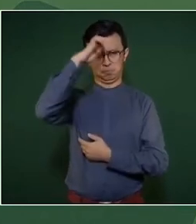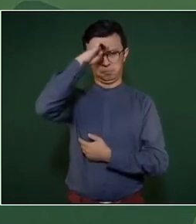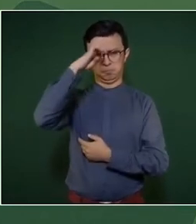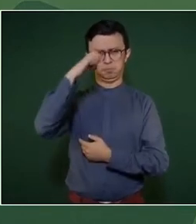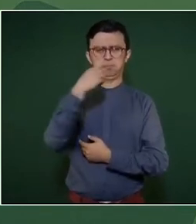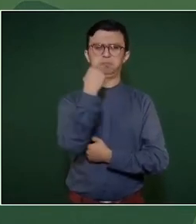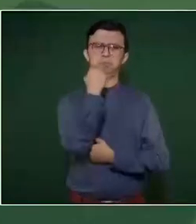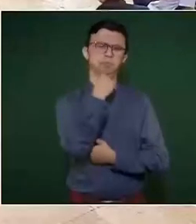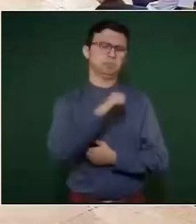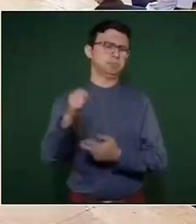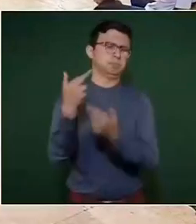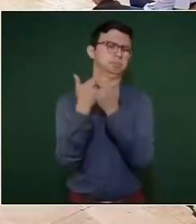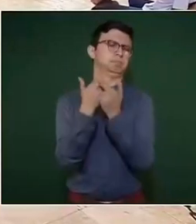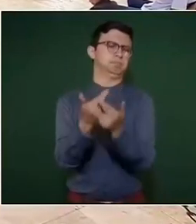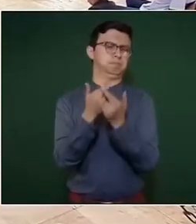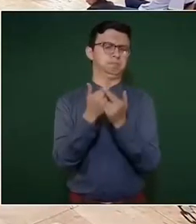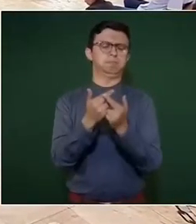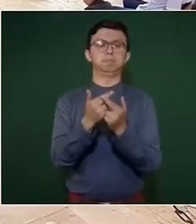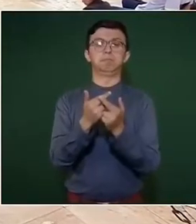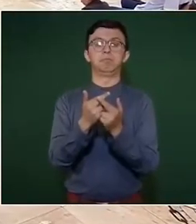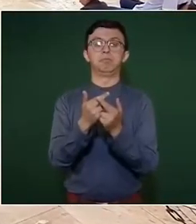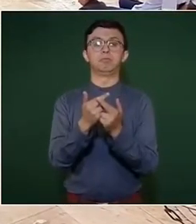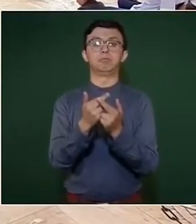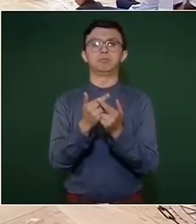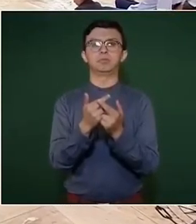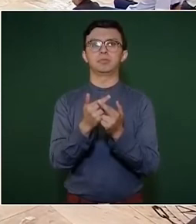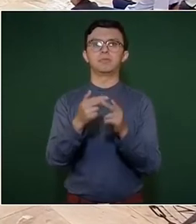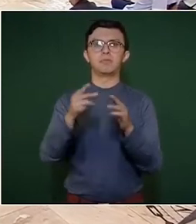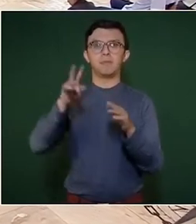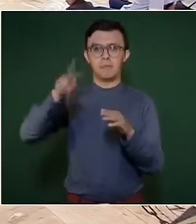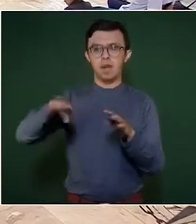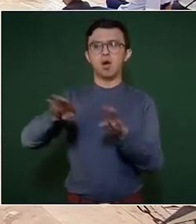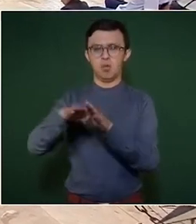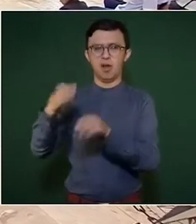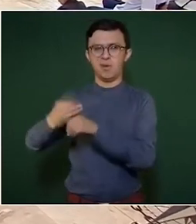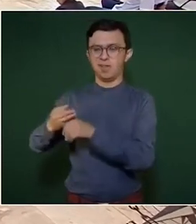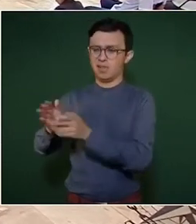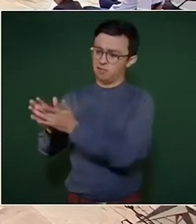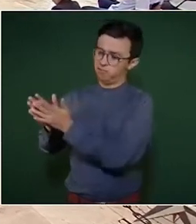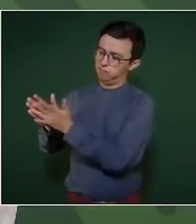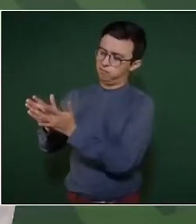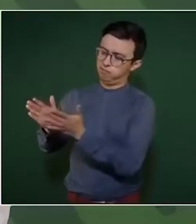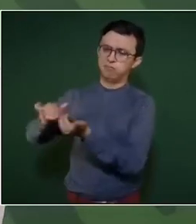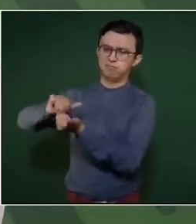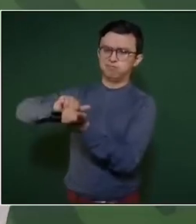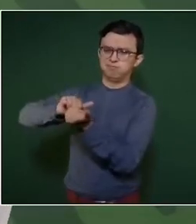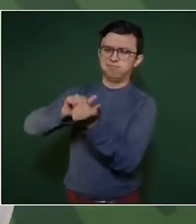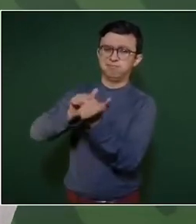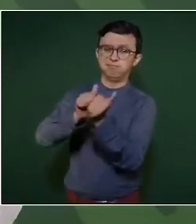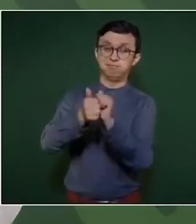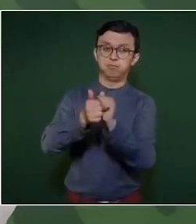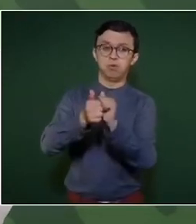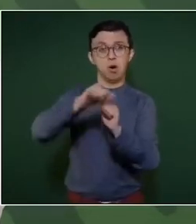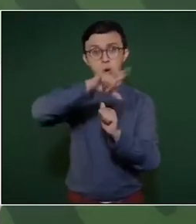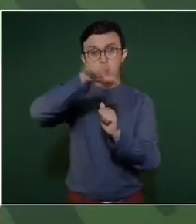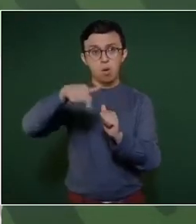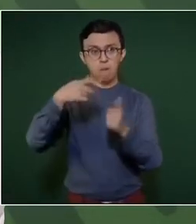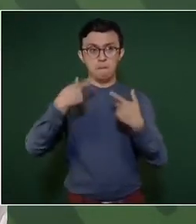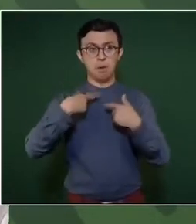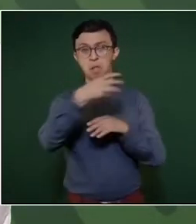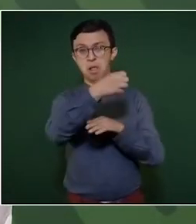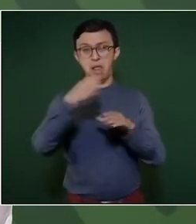Sería lamentable que después de iniciar un proceso de transformación no tuviésemos